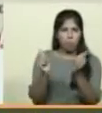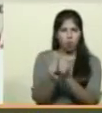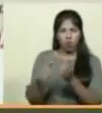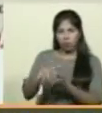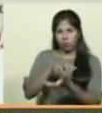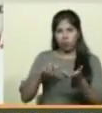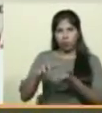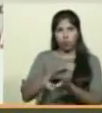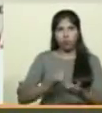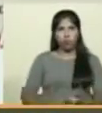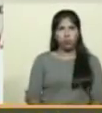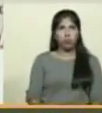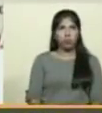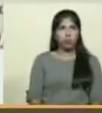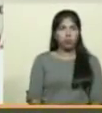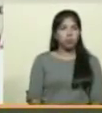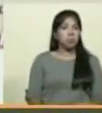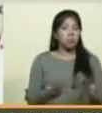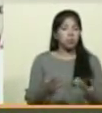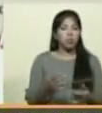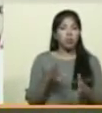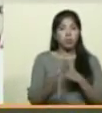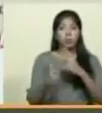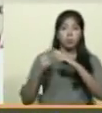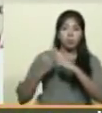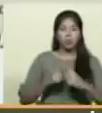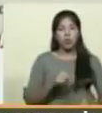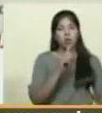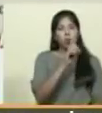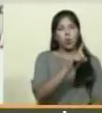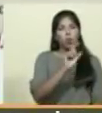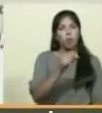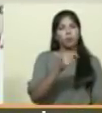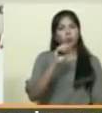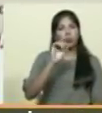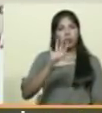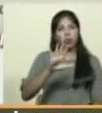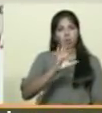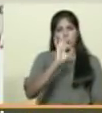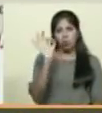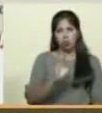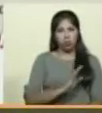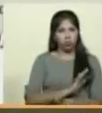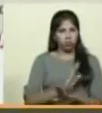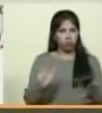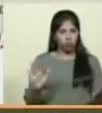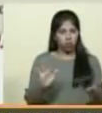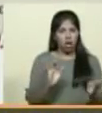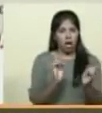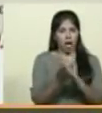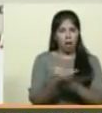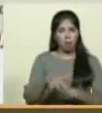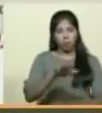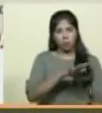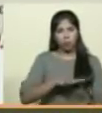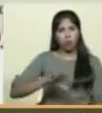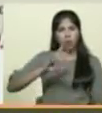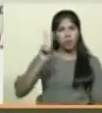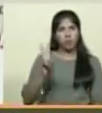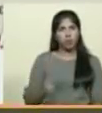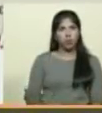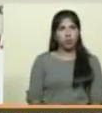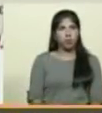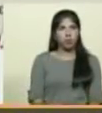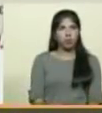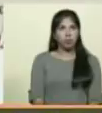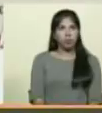el 1,5% del total de recintos electorales habilitados en la geografía nacional.